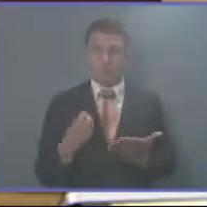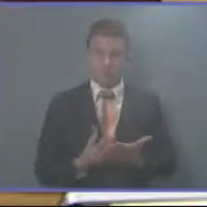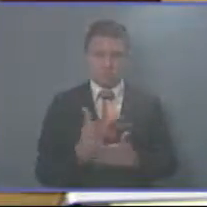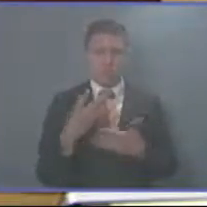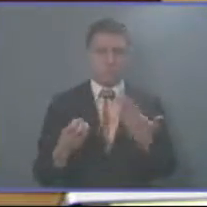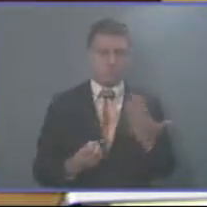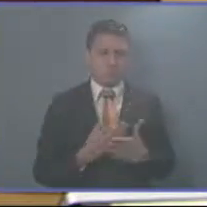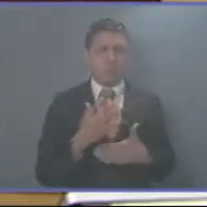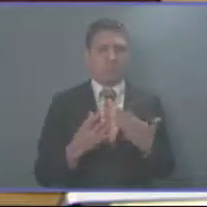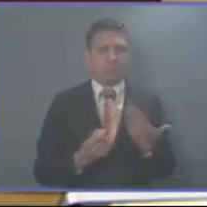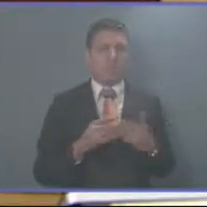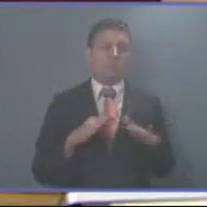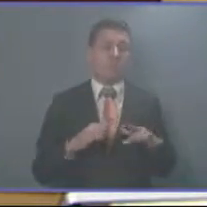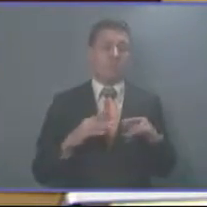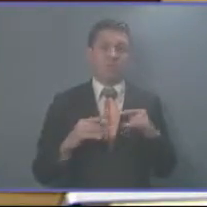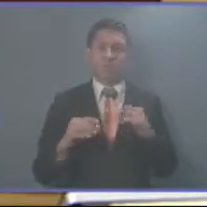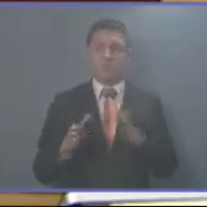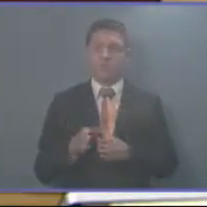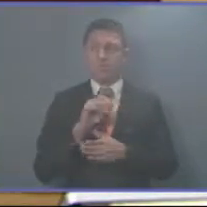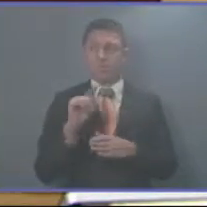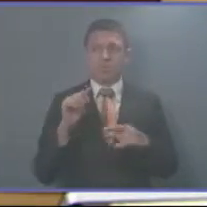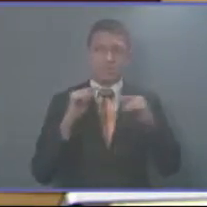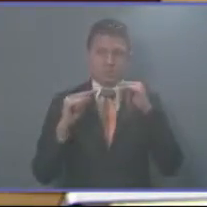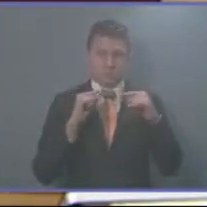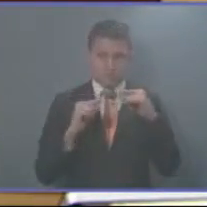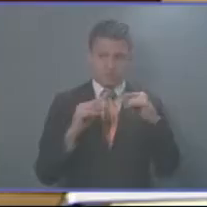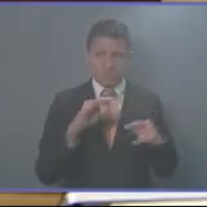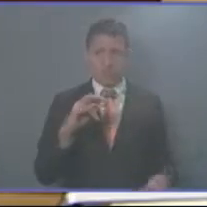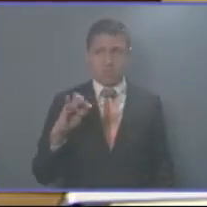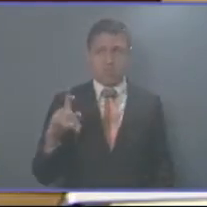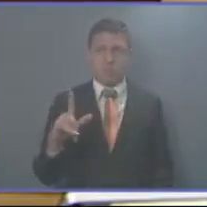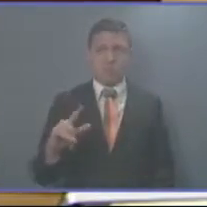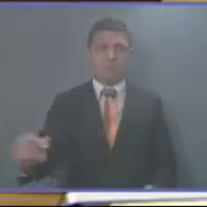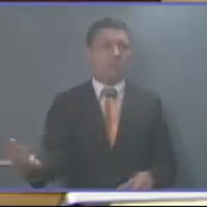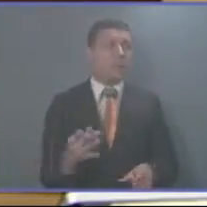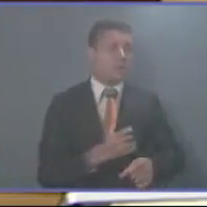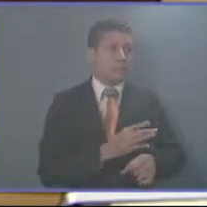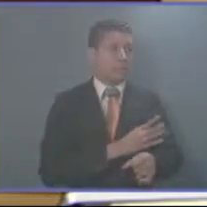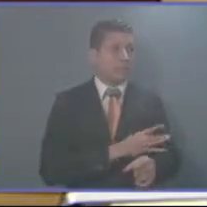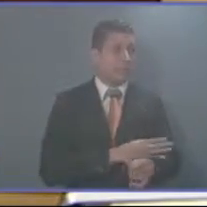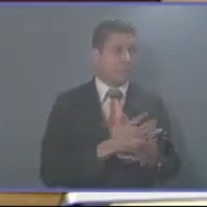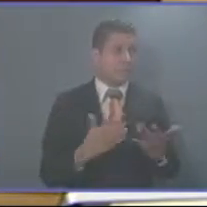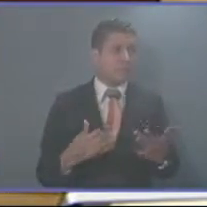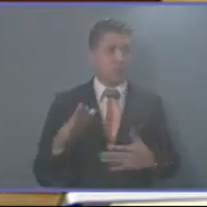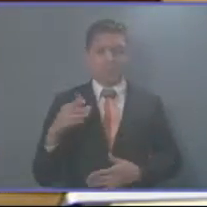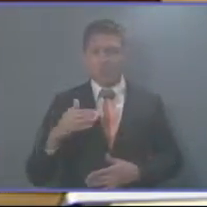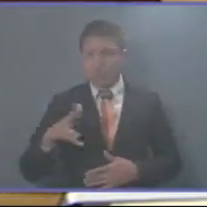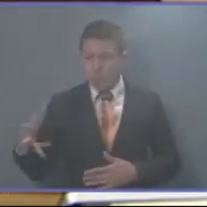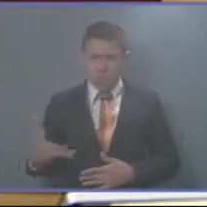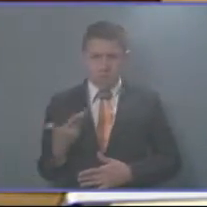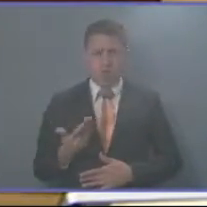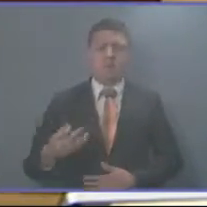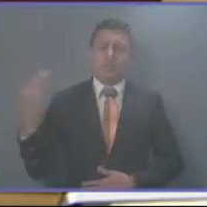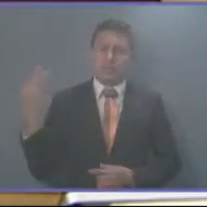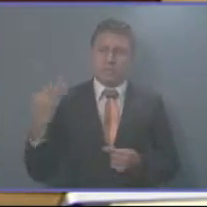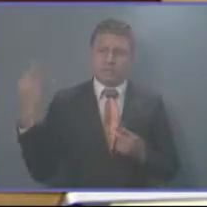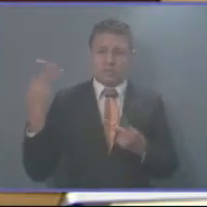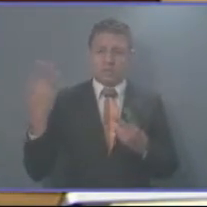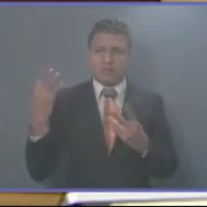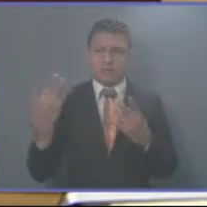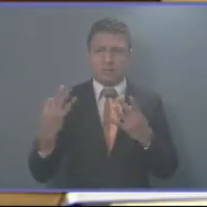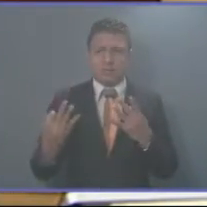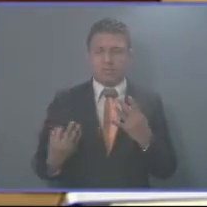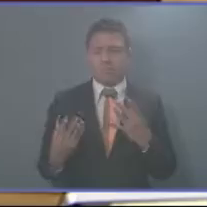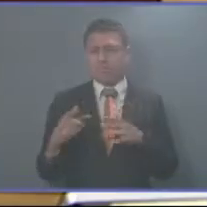la Autoridad de la Aviación Civil sigue estando en retraso conforme las necesidades que tiene el